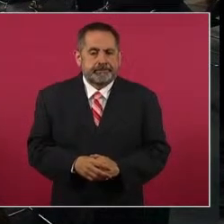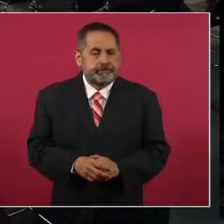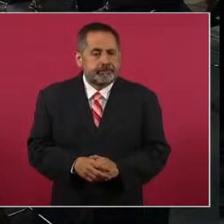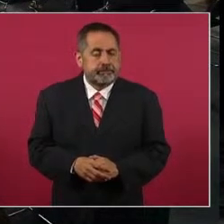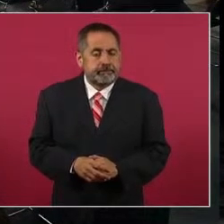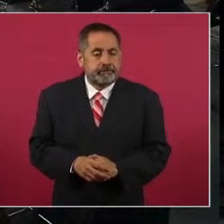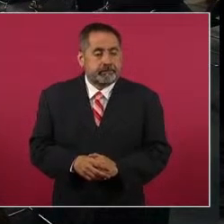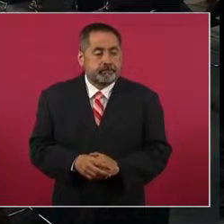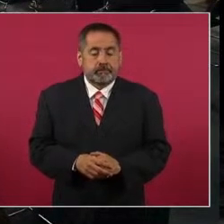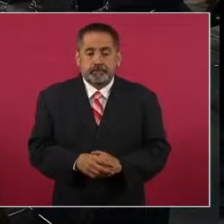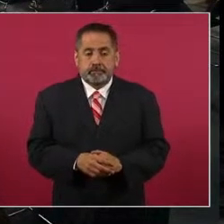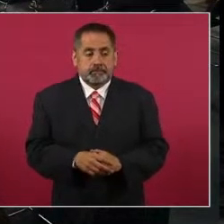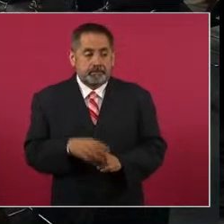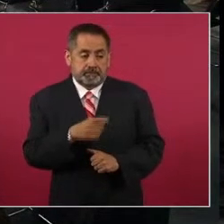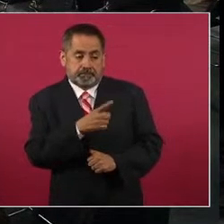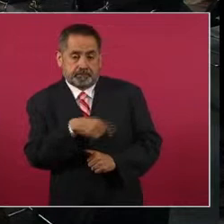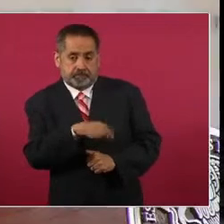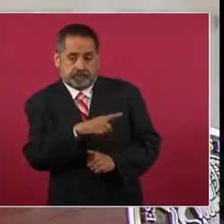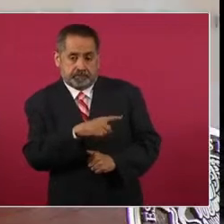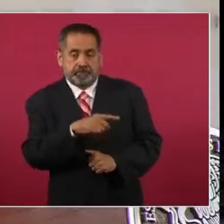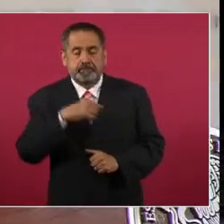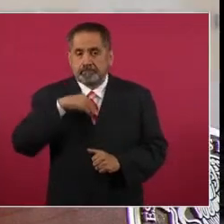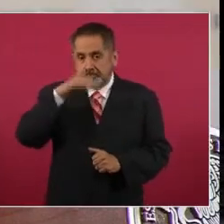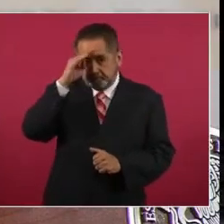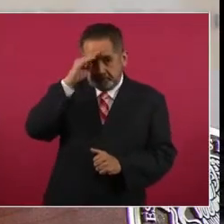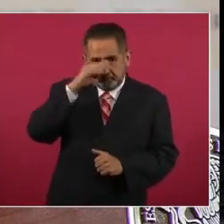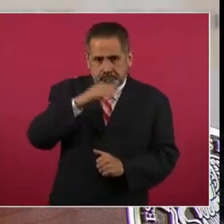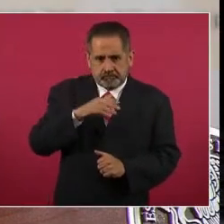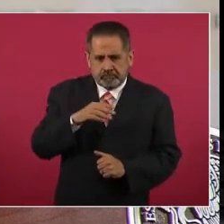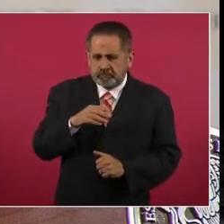consideran que es fomento